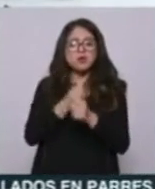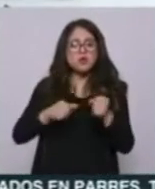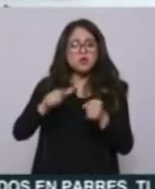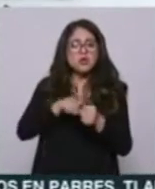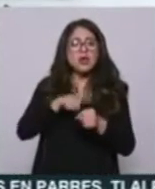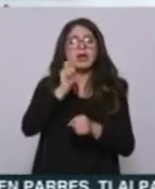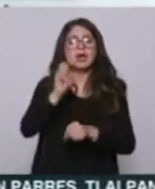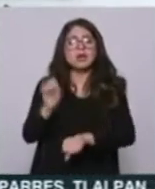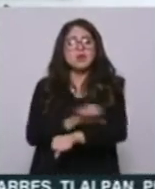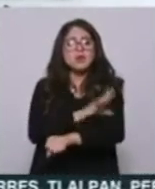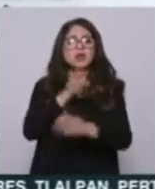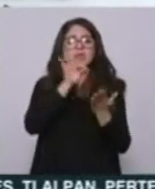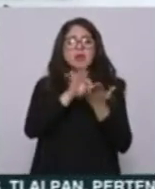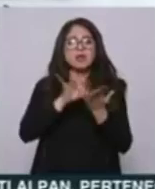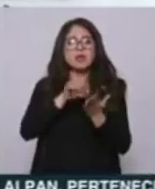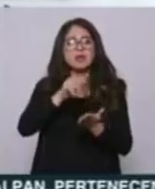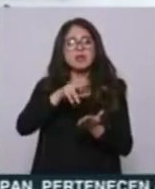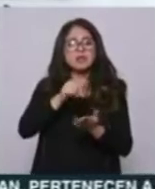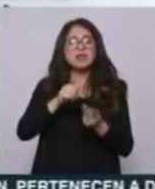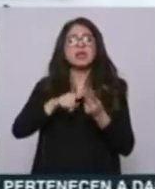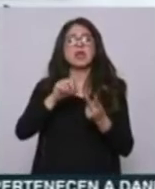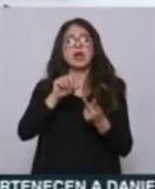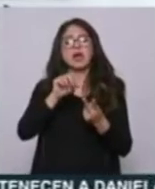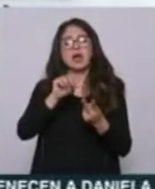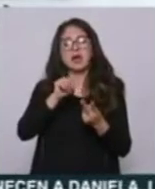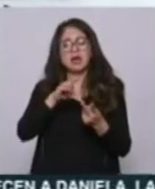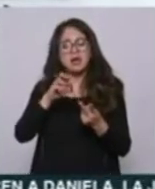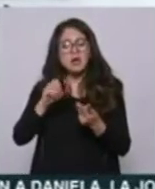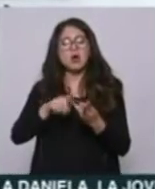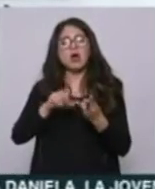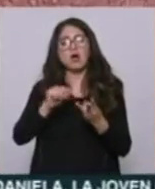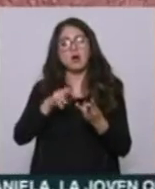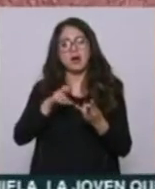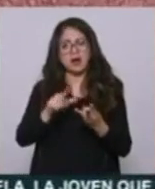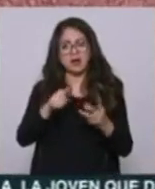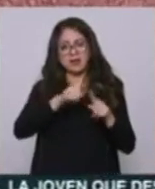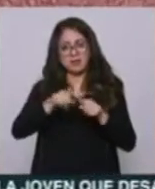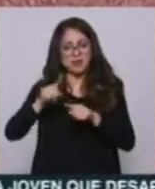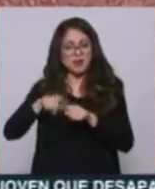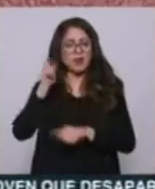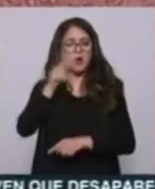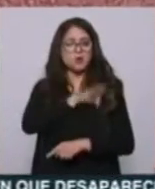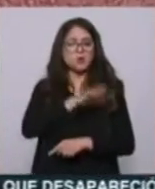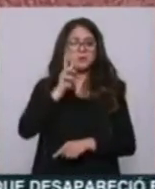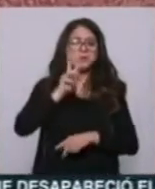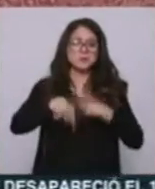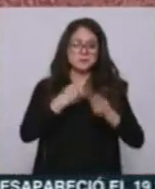tinta china, acrílico y acuarela. No se la pierda. Cintia Carranza, 21 Noticias.